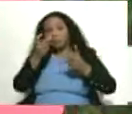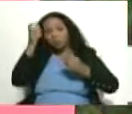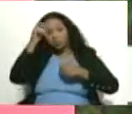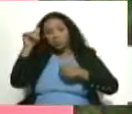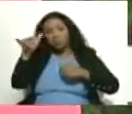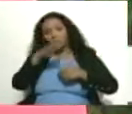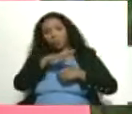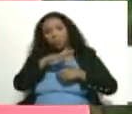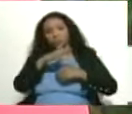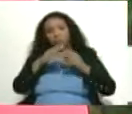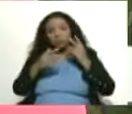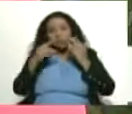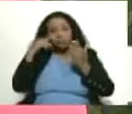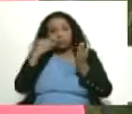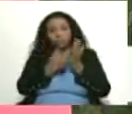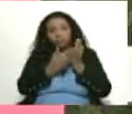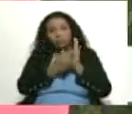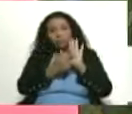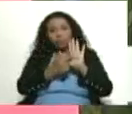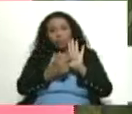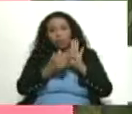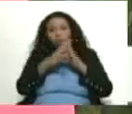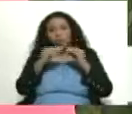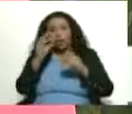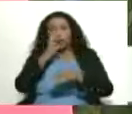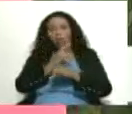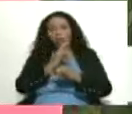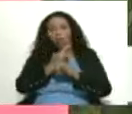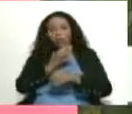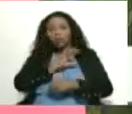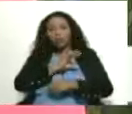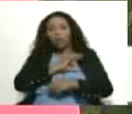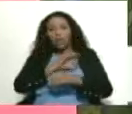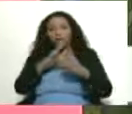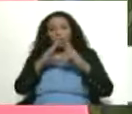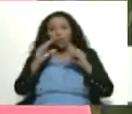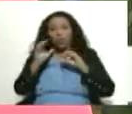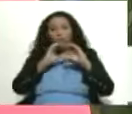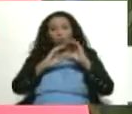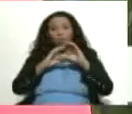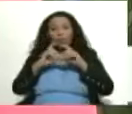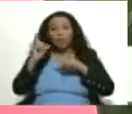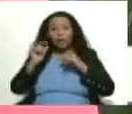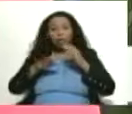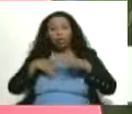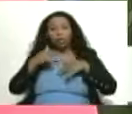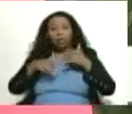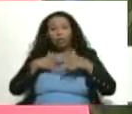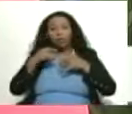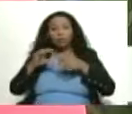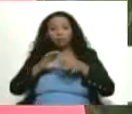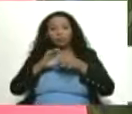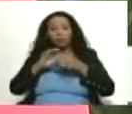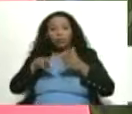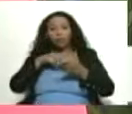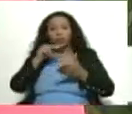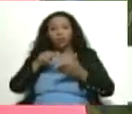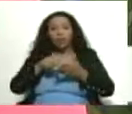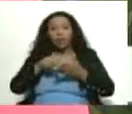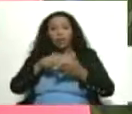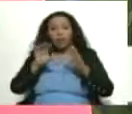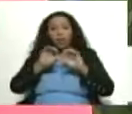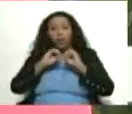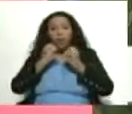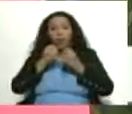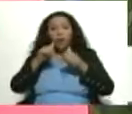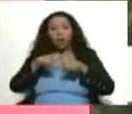a que vean por todas las redes sociales, por los medios de comunicación, ese gran acto de unión nacional que desde la Sala Ríos Reinas